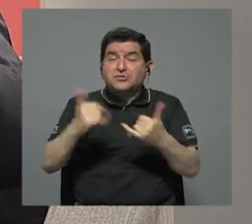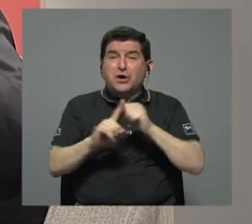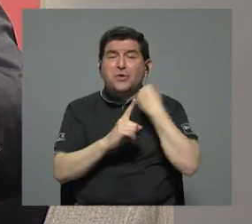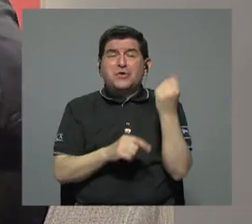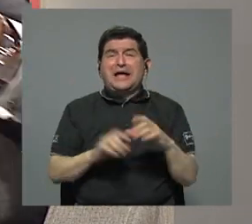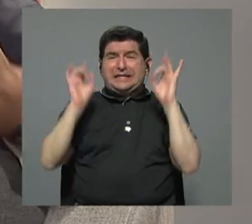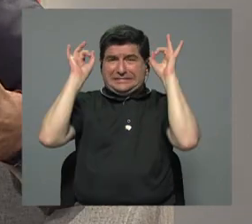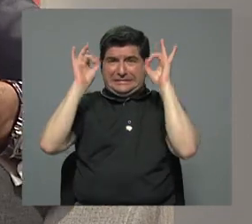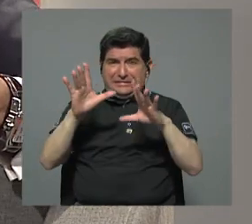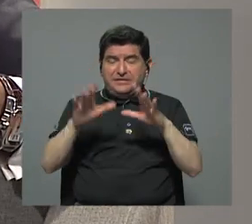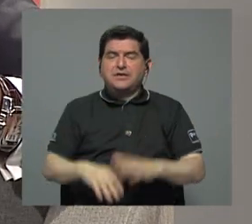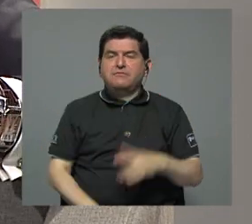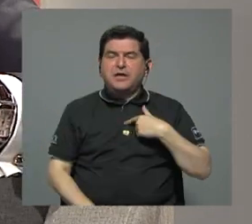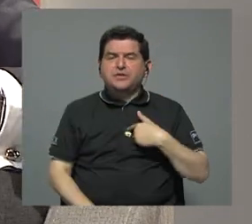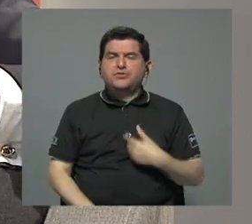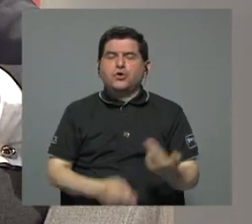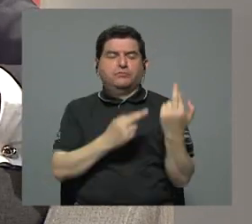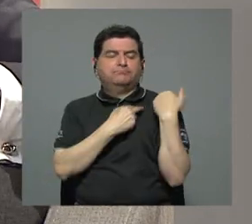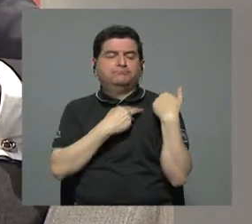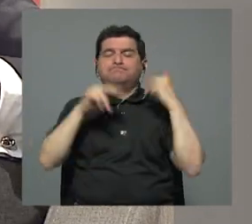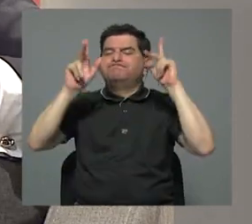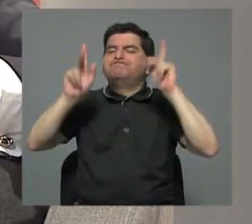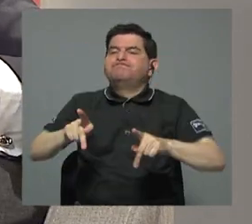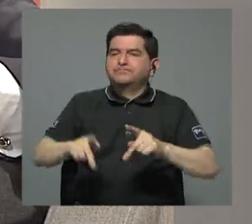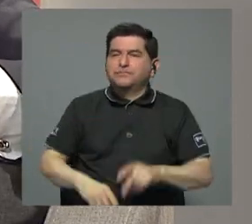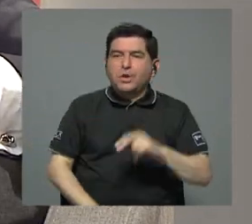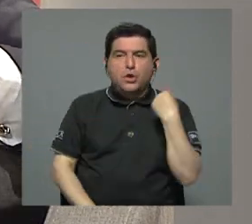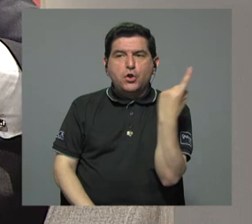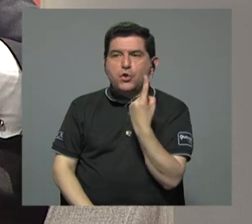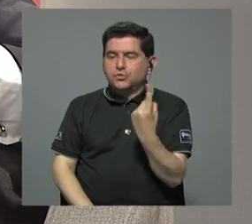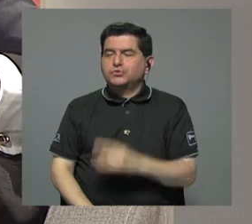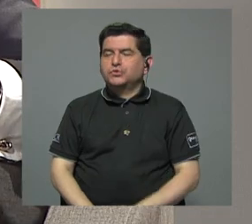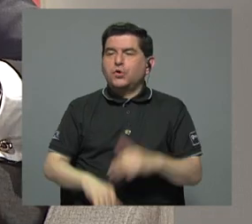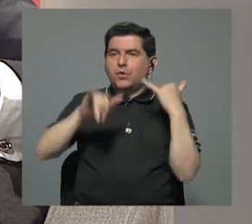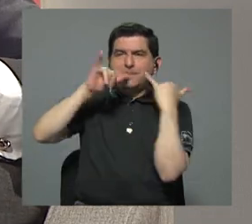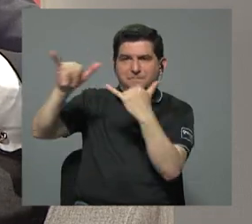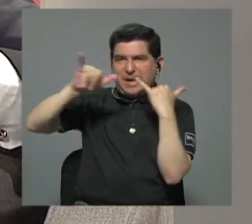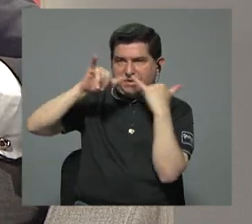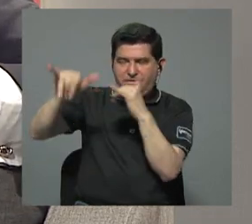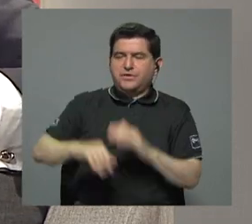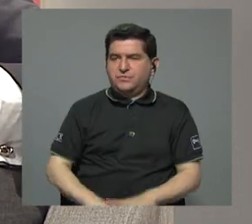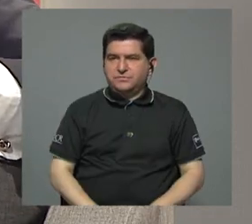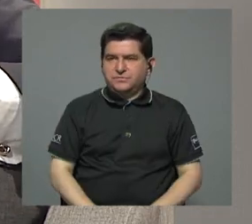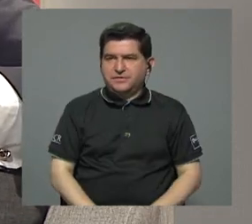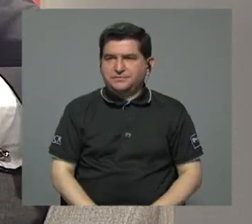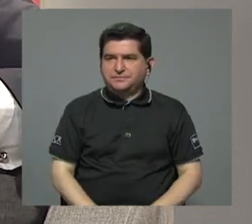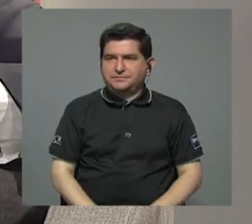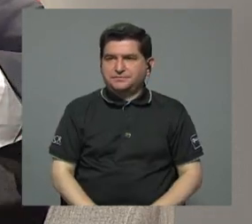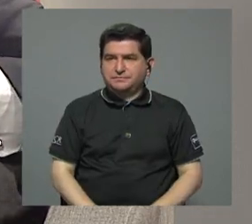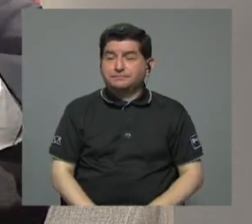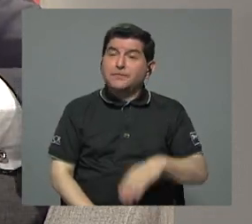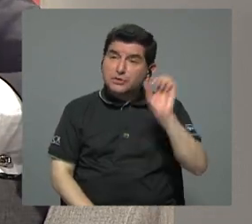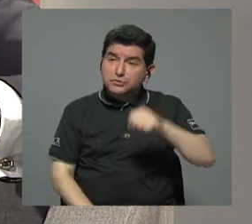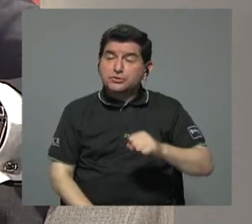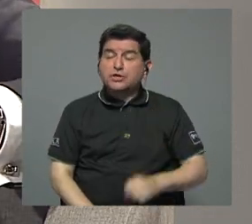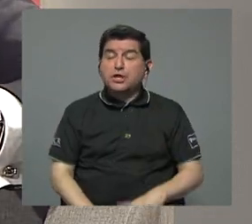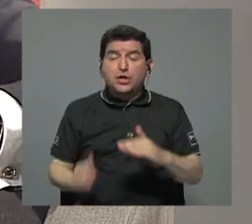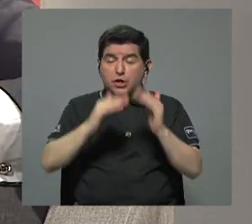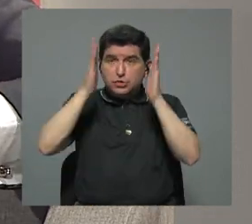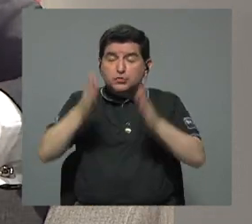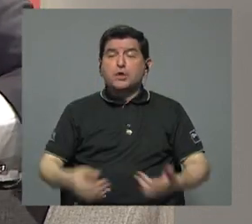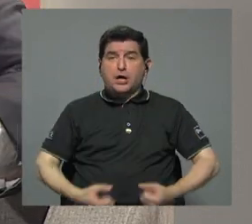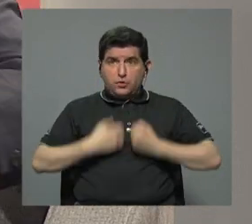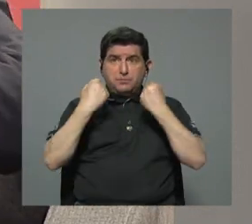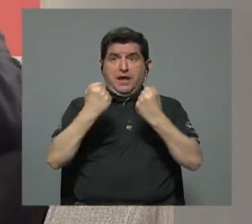ahí es donde yo responsabilizo a la gente no sólo digamos como entes denuncia torio es decir como denunciante es verdad porque si en estos los ciudadanos tienen que ser